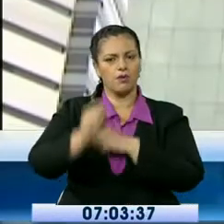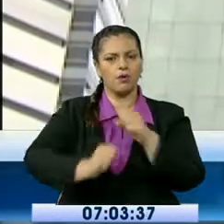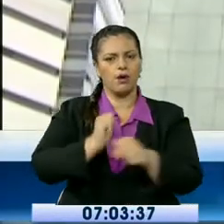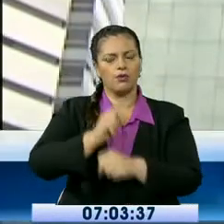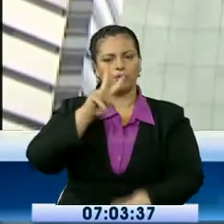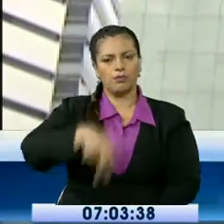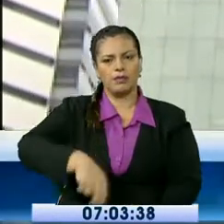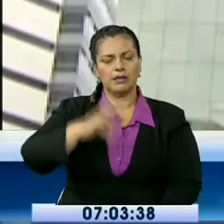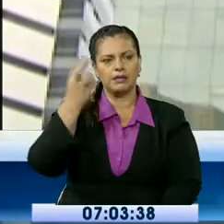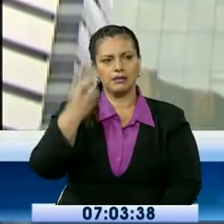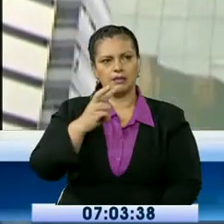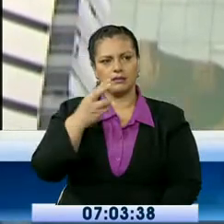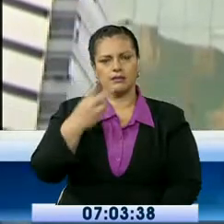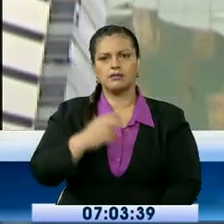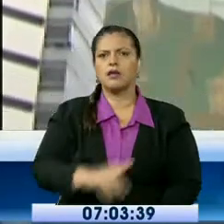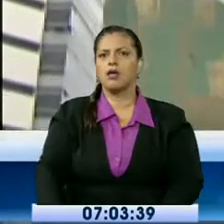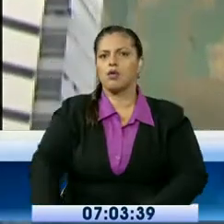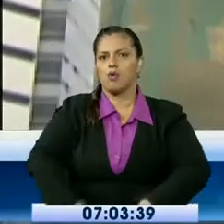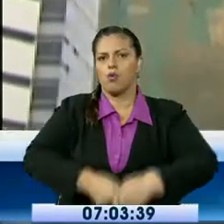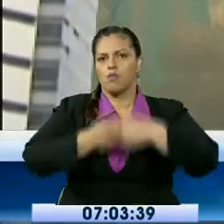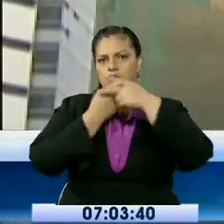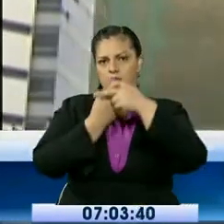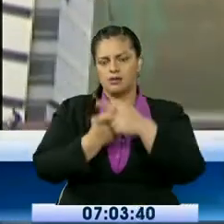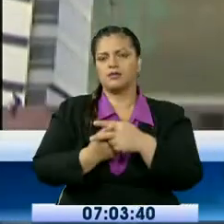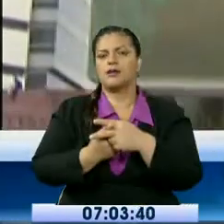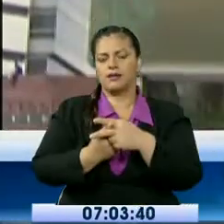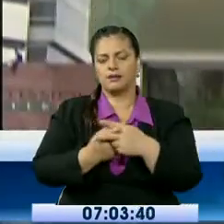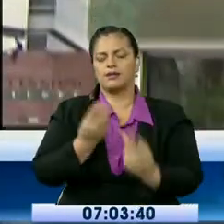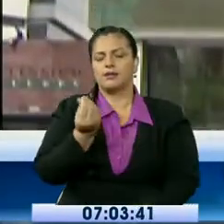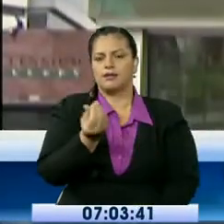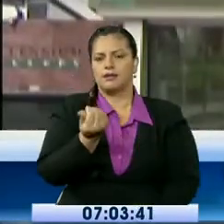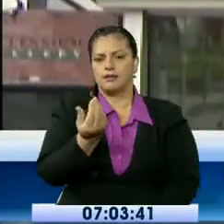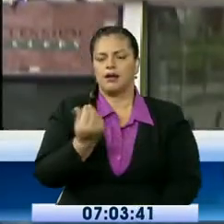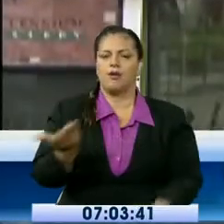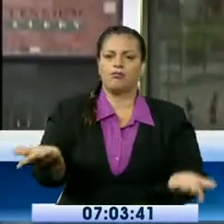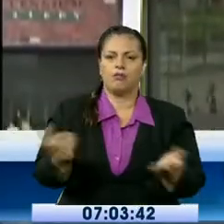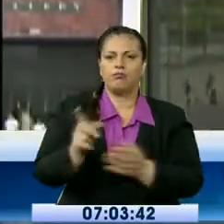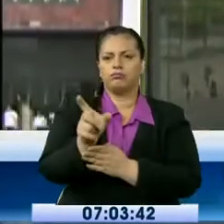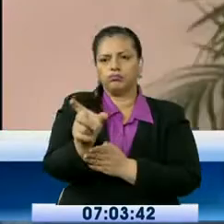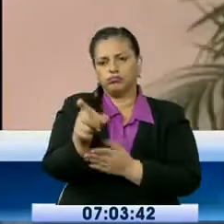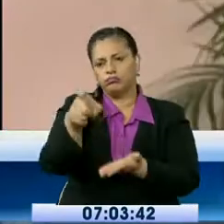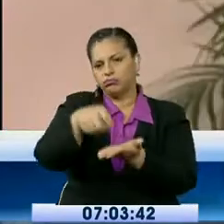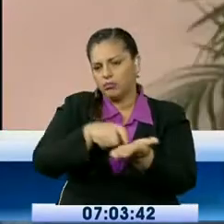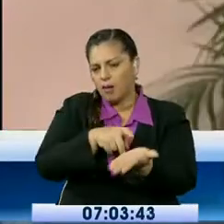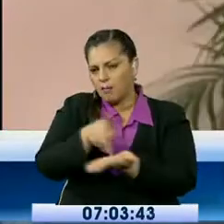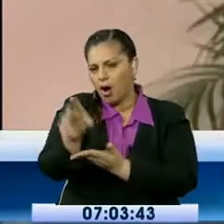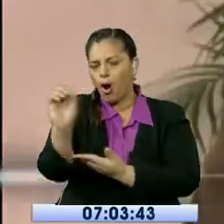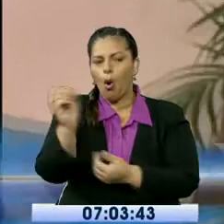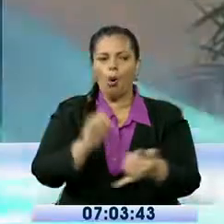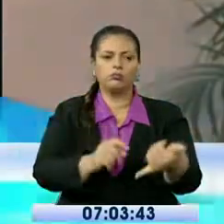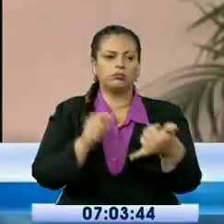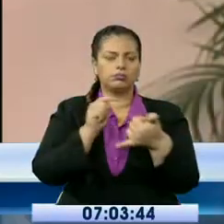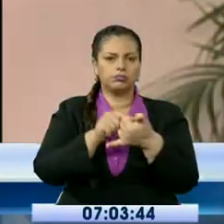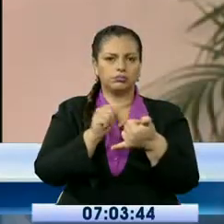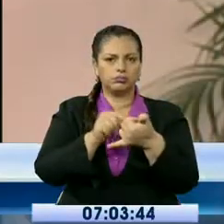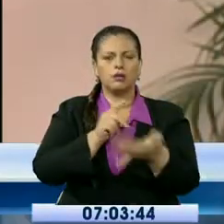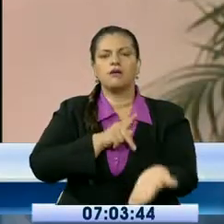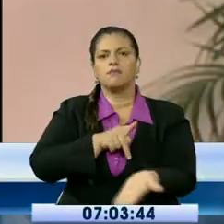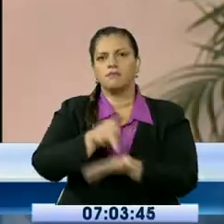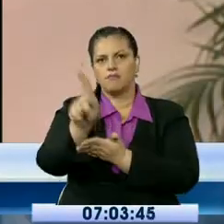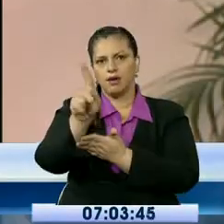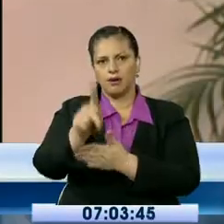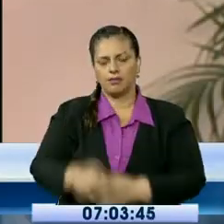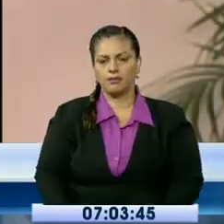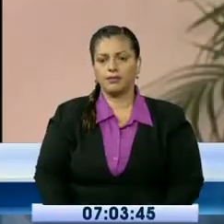de 300.000 personas acogidas al sistema de dinero electrónico. Y a ellos les llega cada semana mensajes como este, donde les